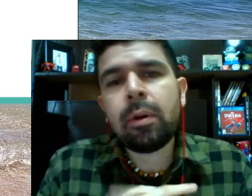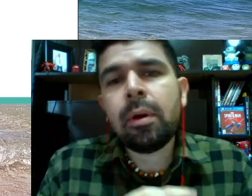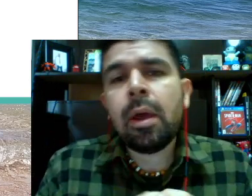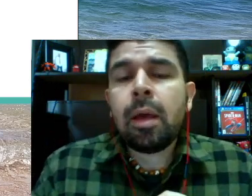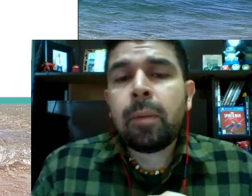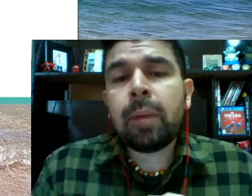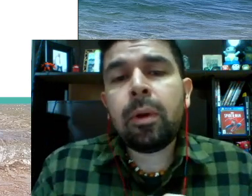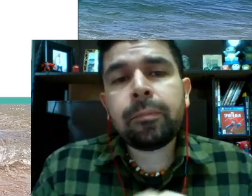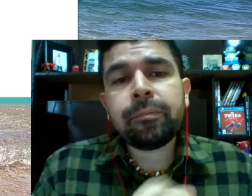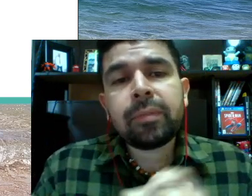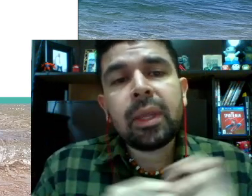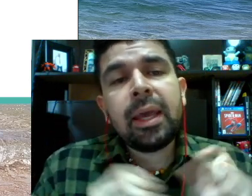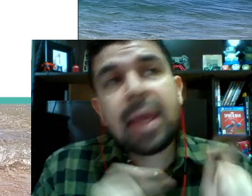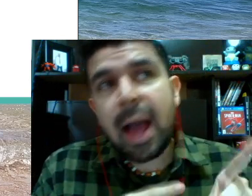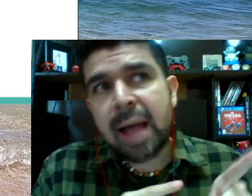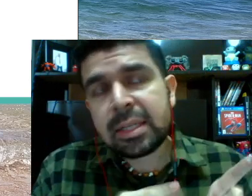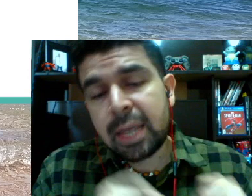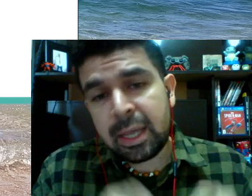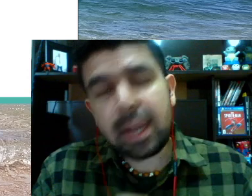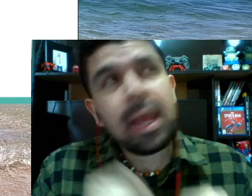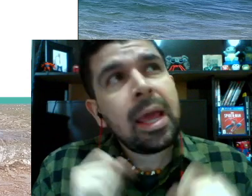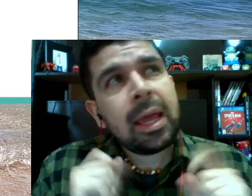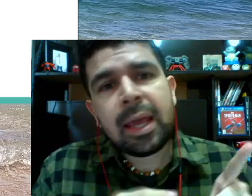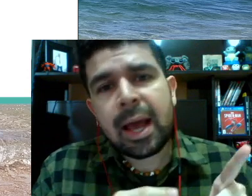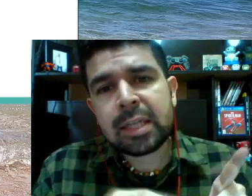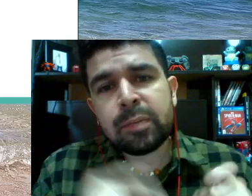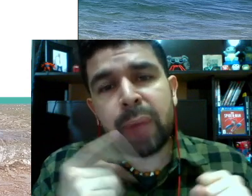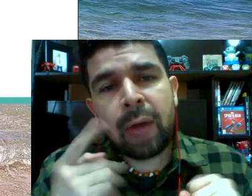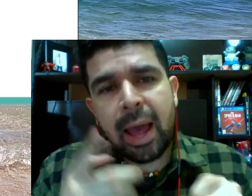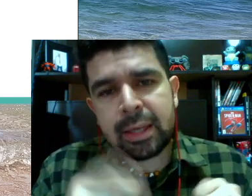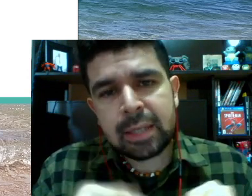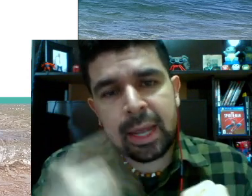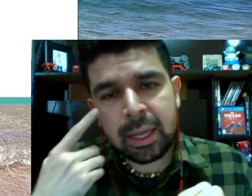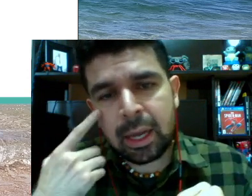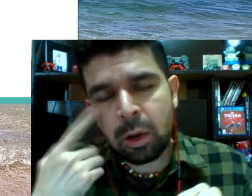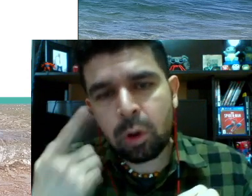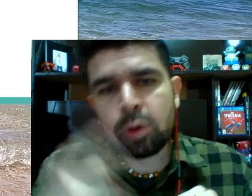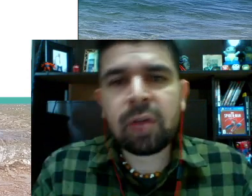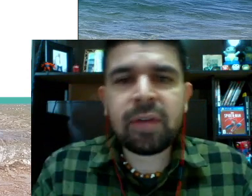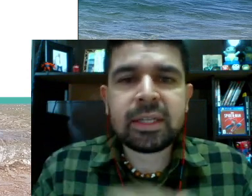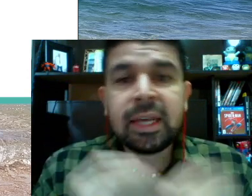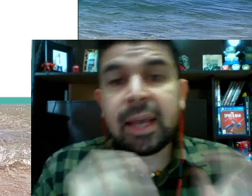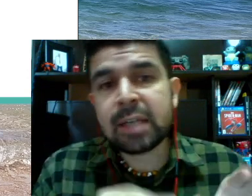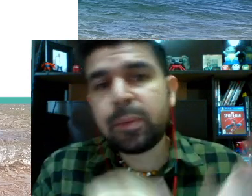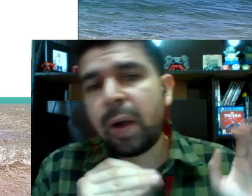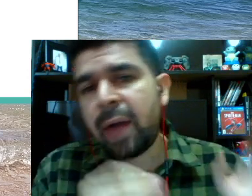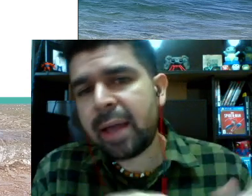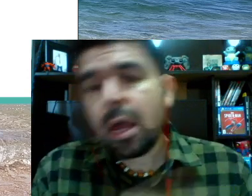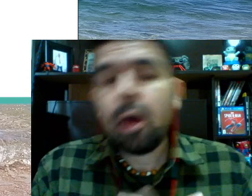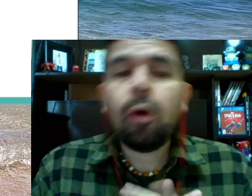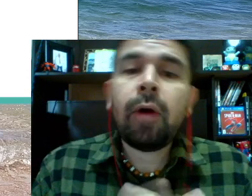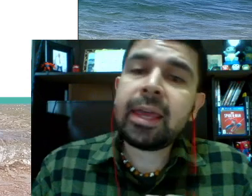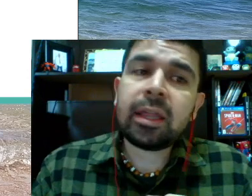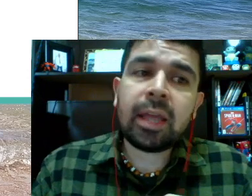ejemplo por ejemplo hijas él tiene hijas brown eyes él tiene ojos cafés fijas brown eyes